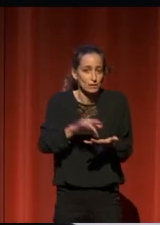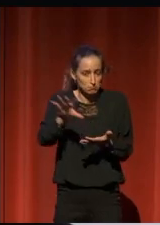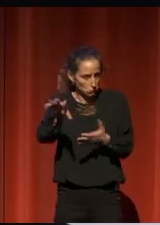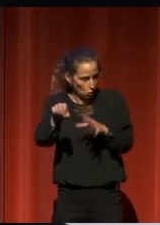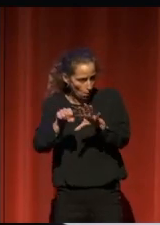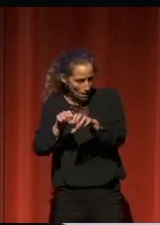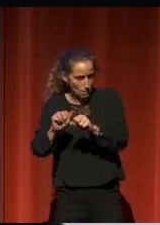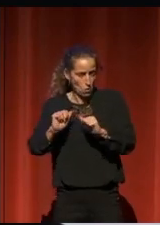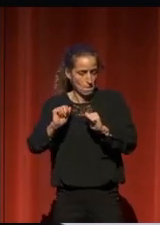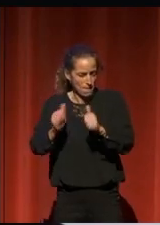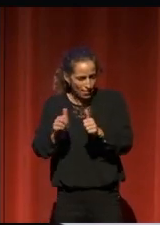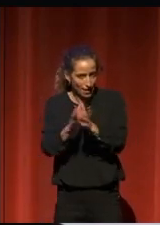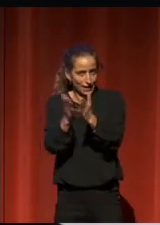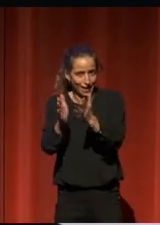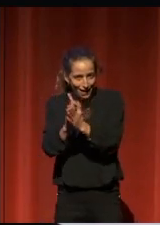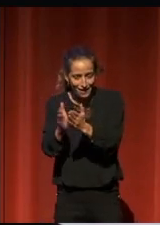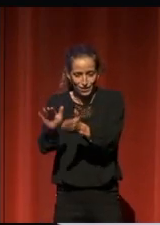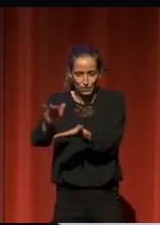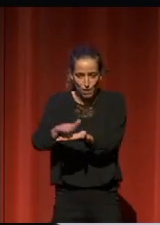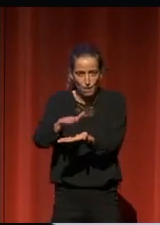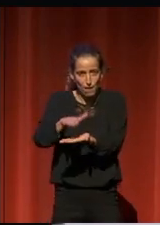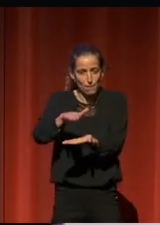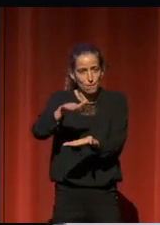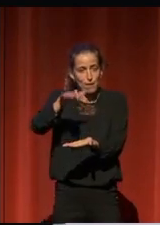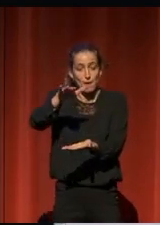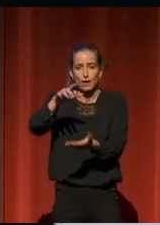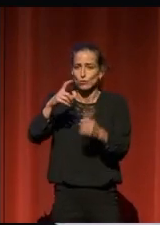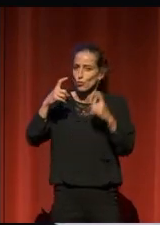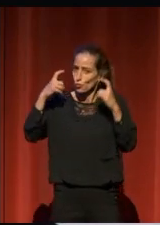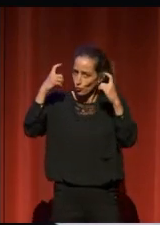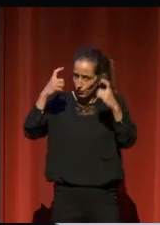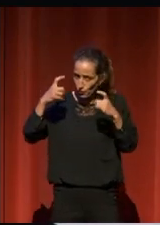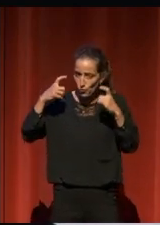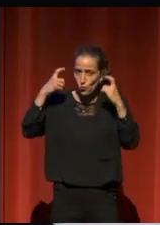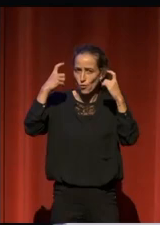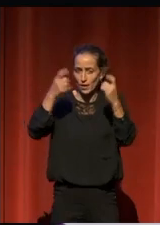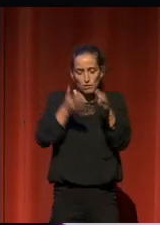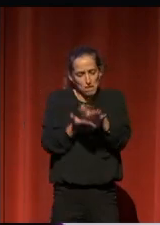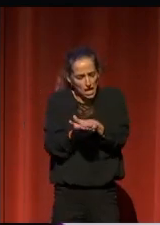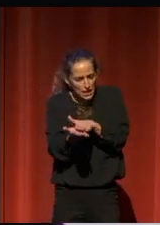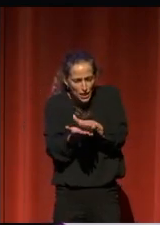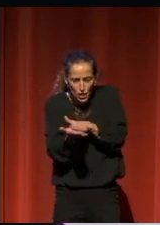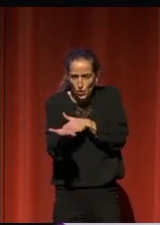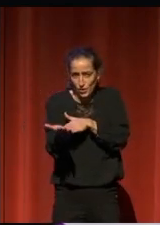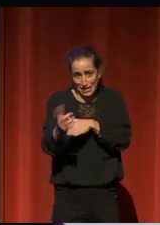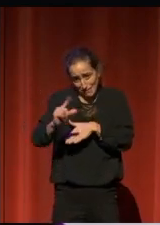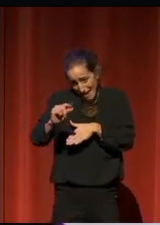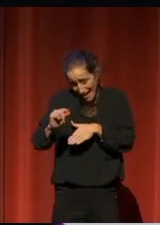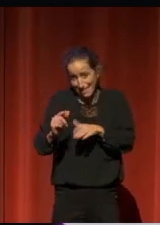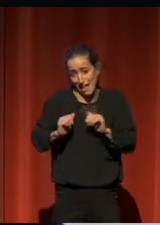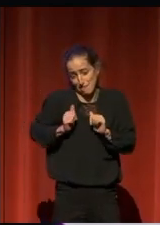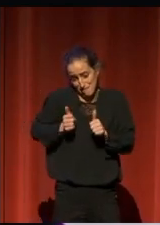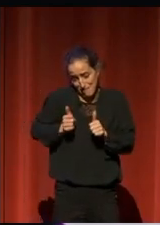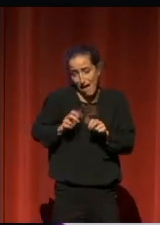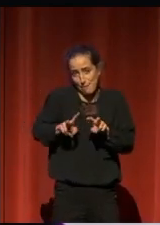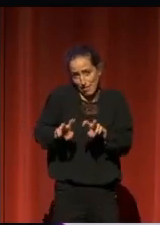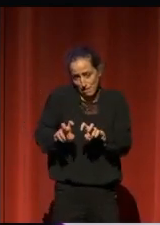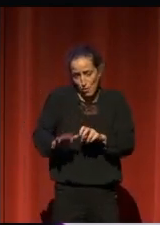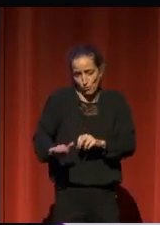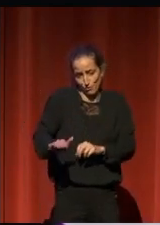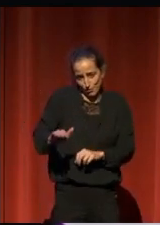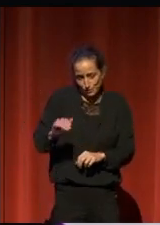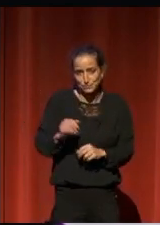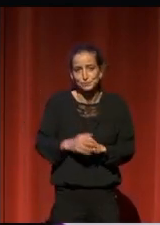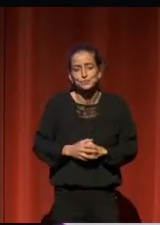primeros títulos, seguramente con esfuerzo y en ediciones muy baratas. Es por